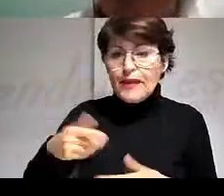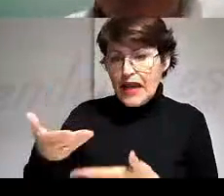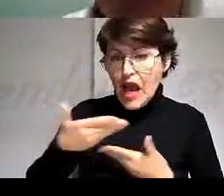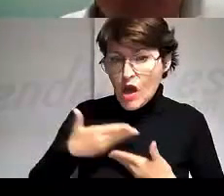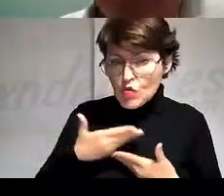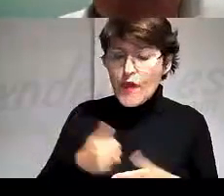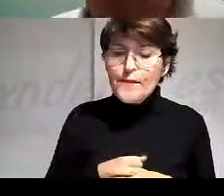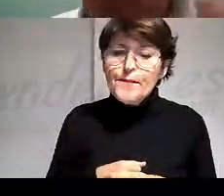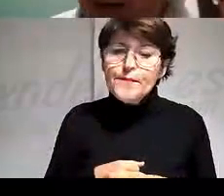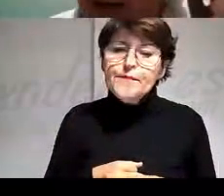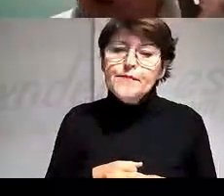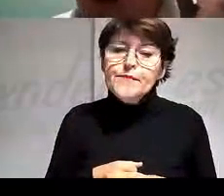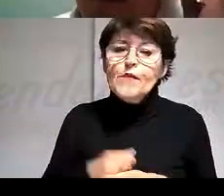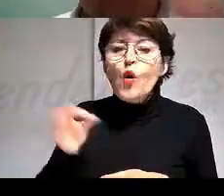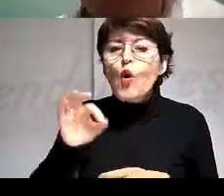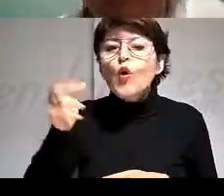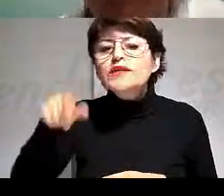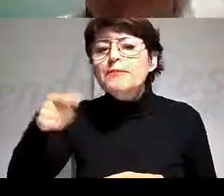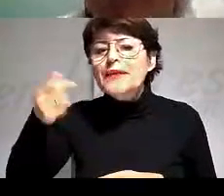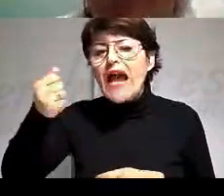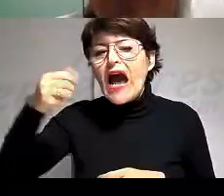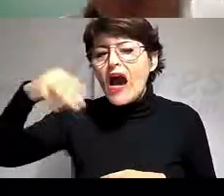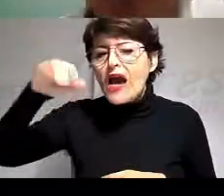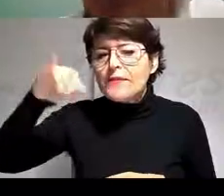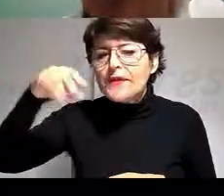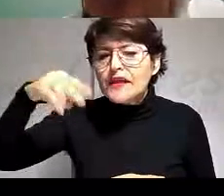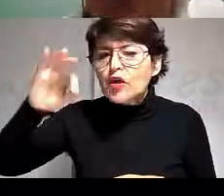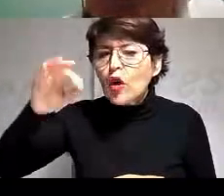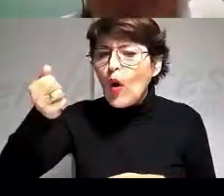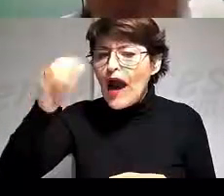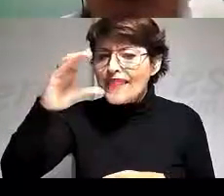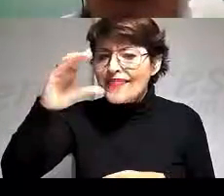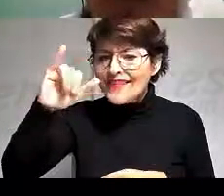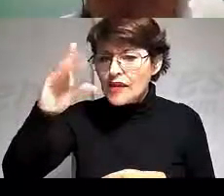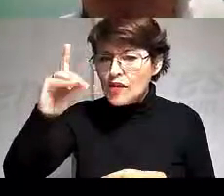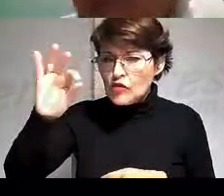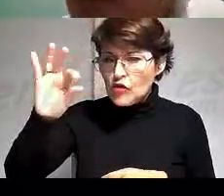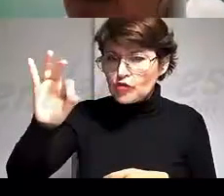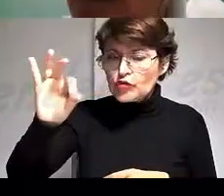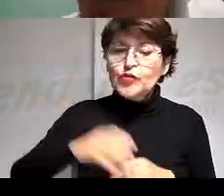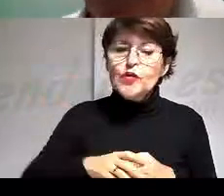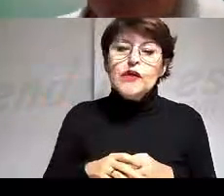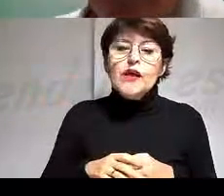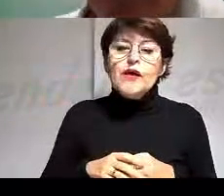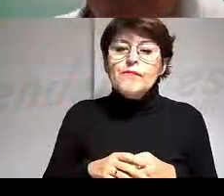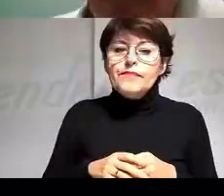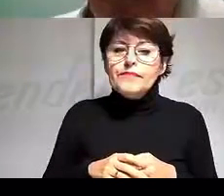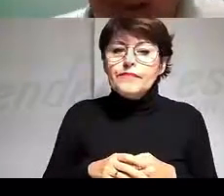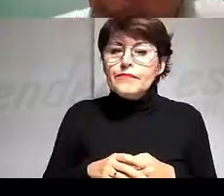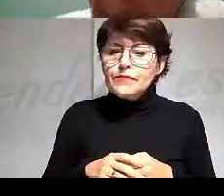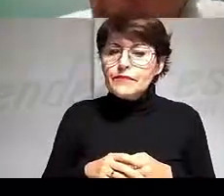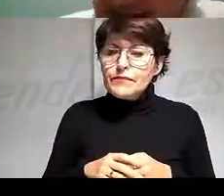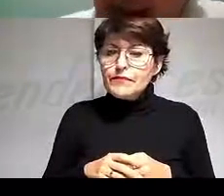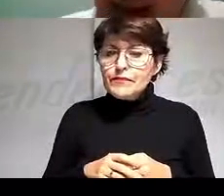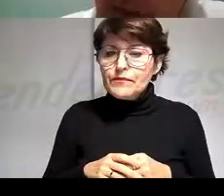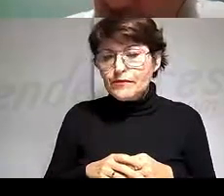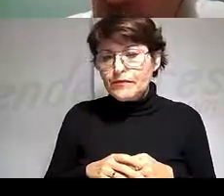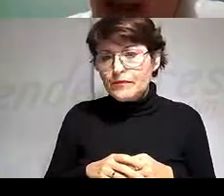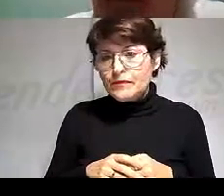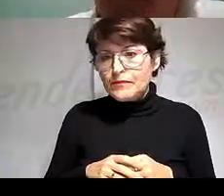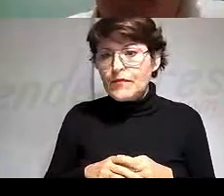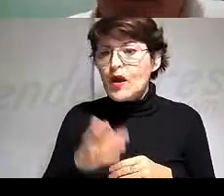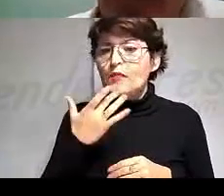forma más residual, en casos por ejemplo, de falta de ingesta, en gente que